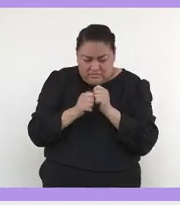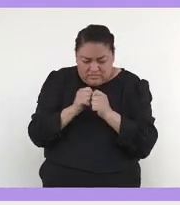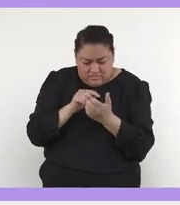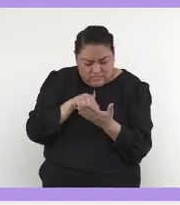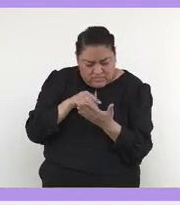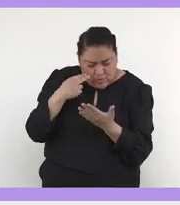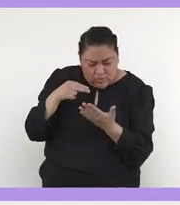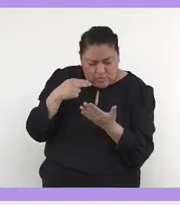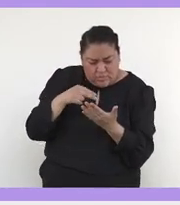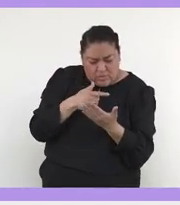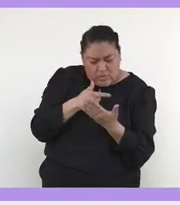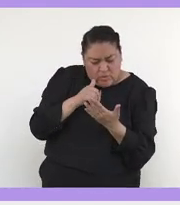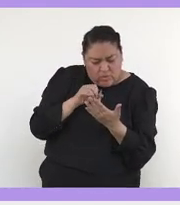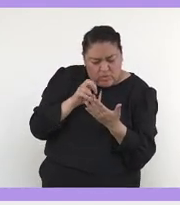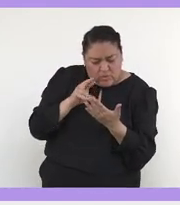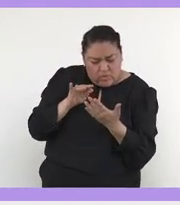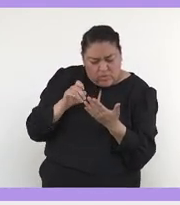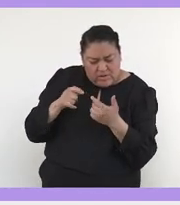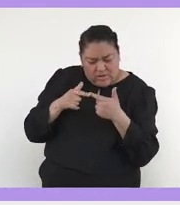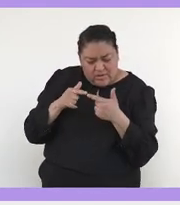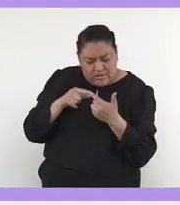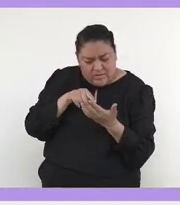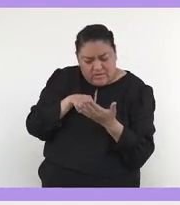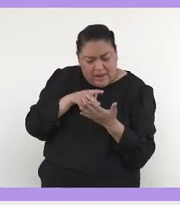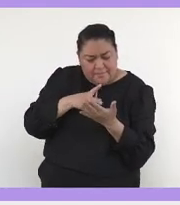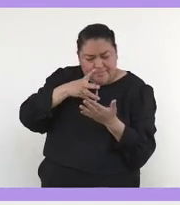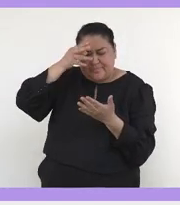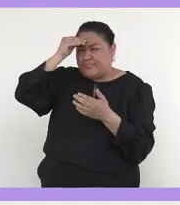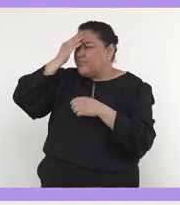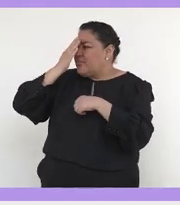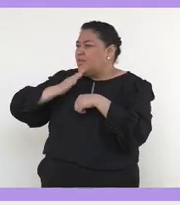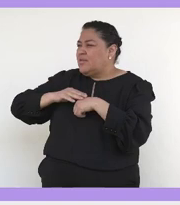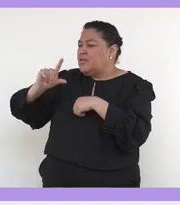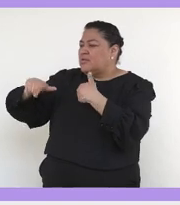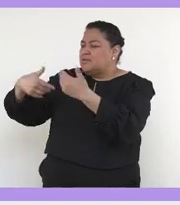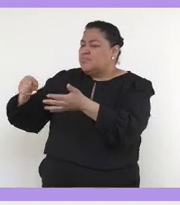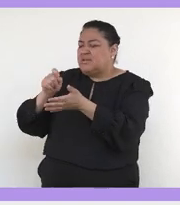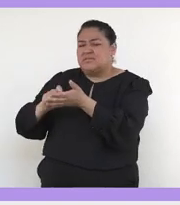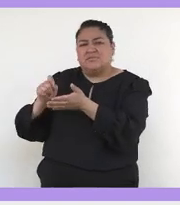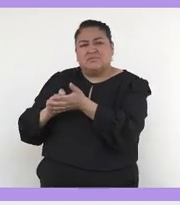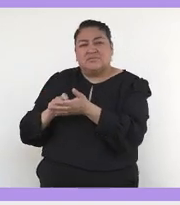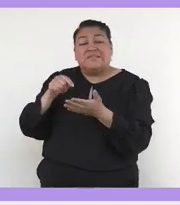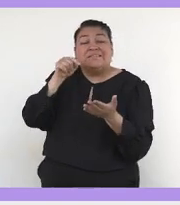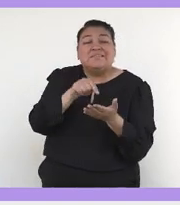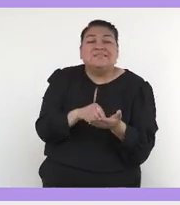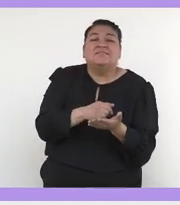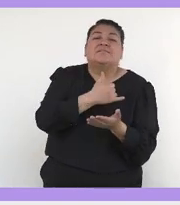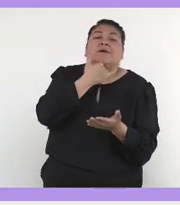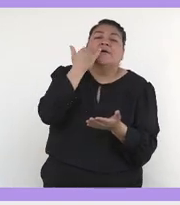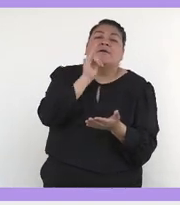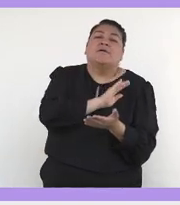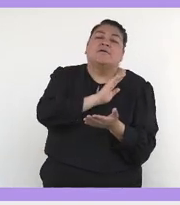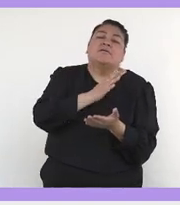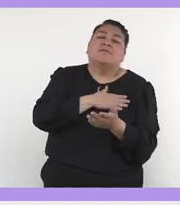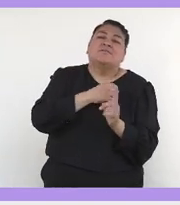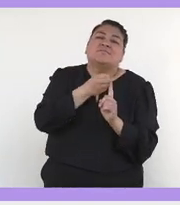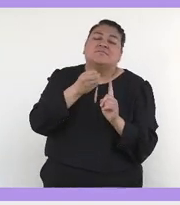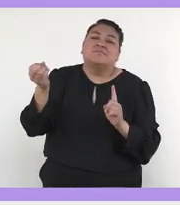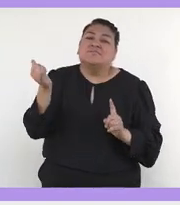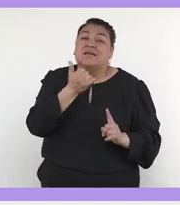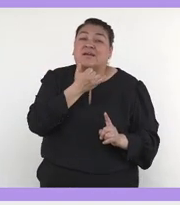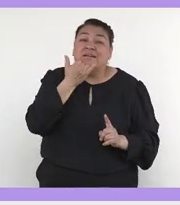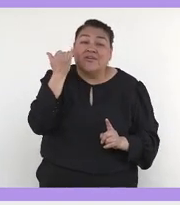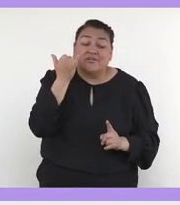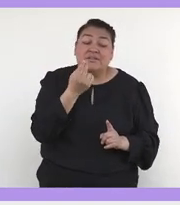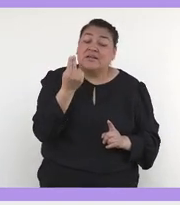lo menos unos que les late un quince por ciento seguro que las la lo consultamos y está mal escrito por qué Porque yo tendría que utilizar